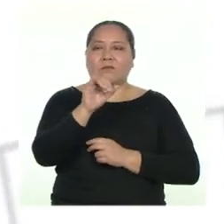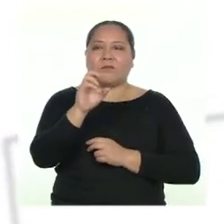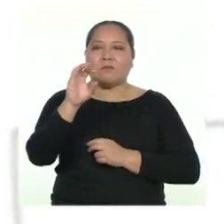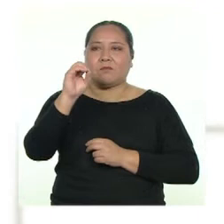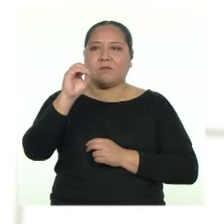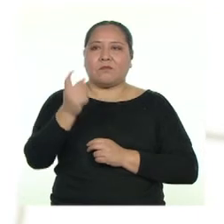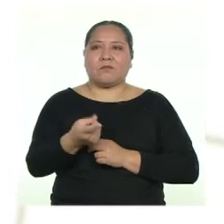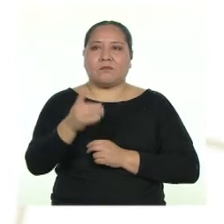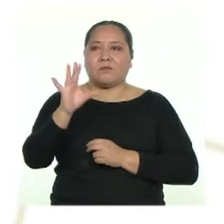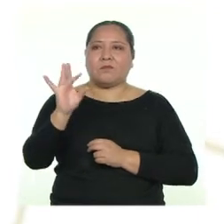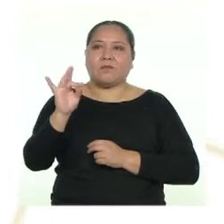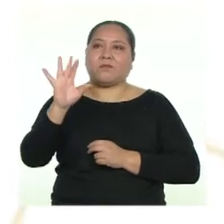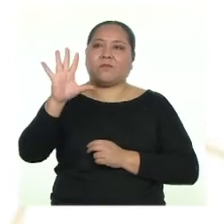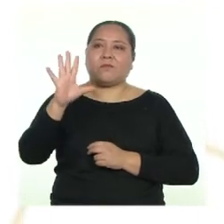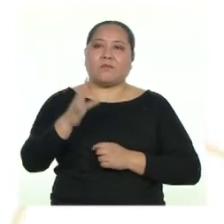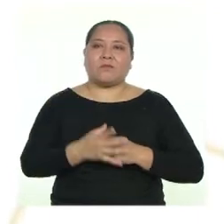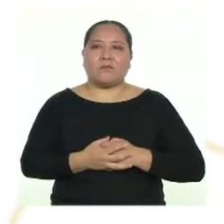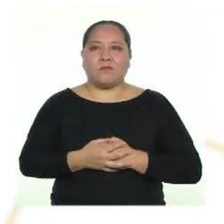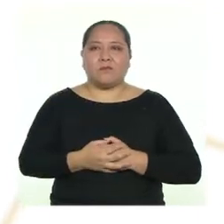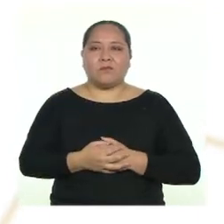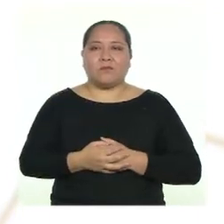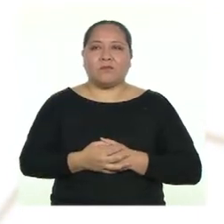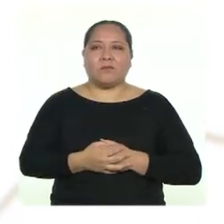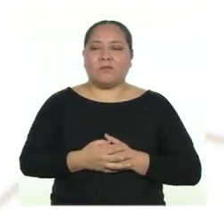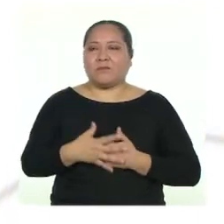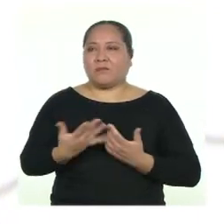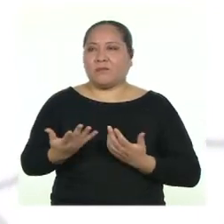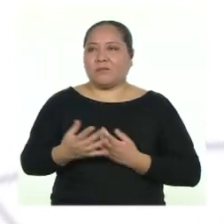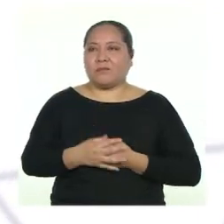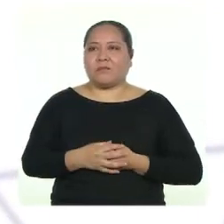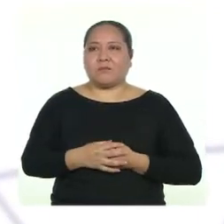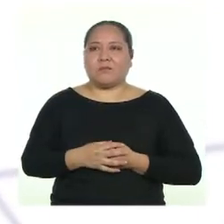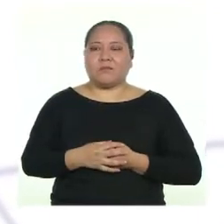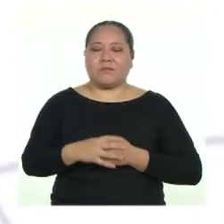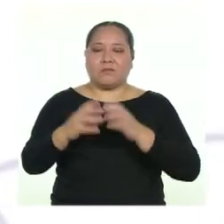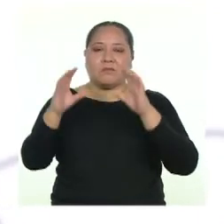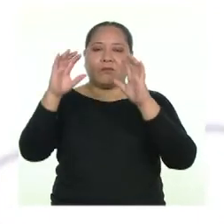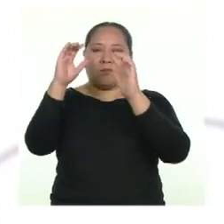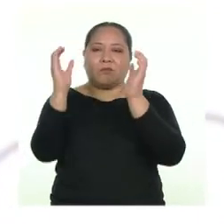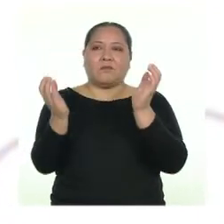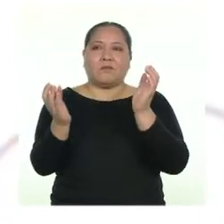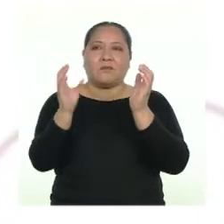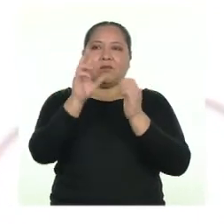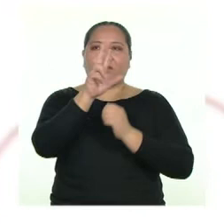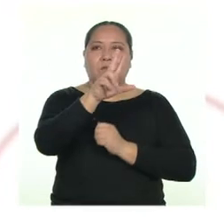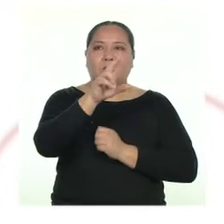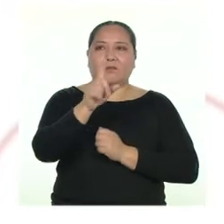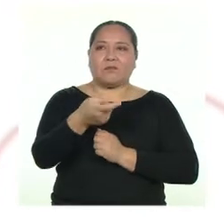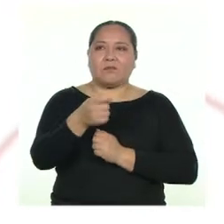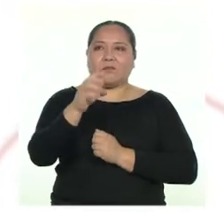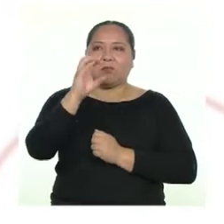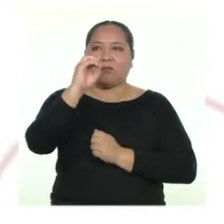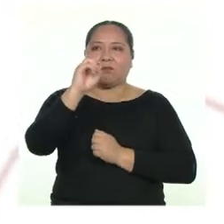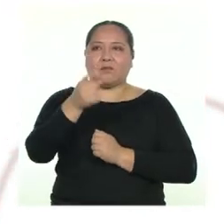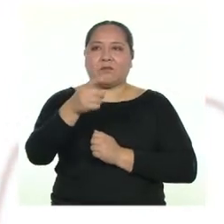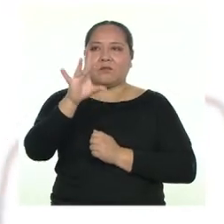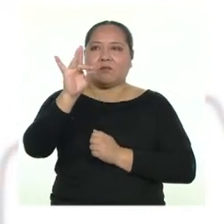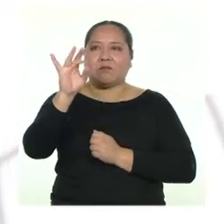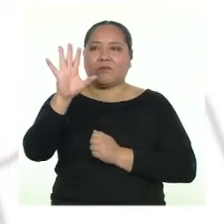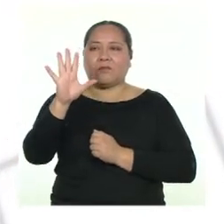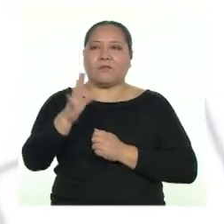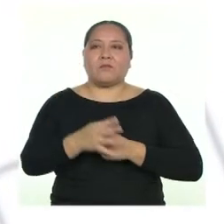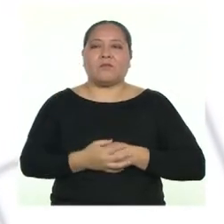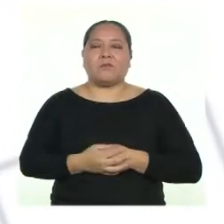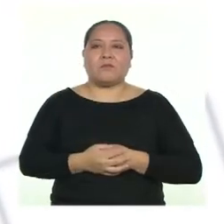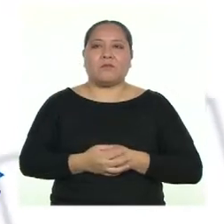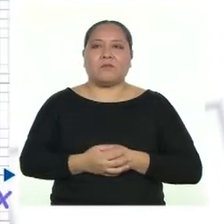a 0,85. Entonces, la segunda coordenada sería 3 y 0,85.